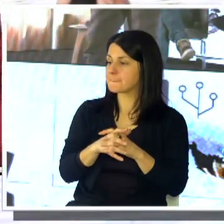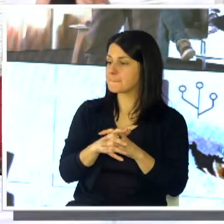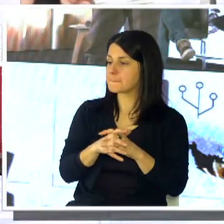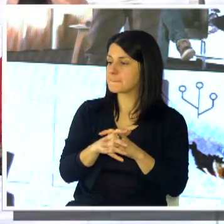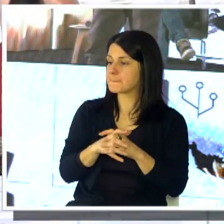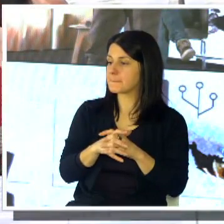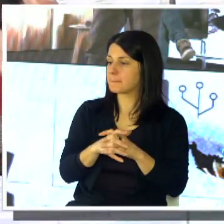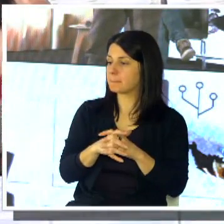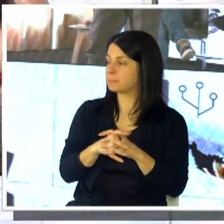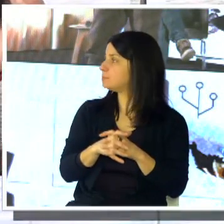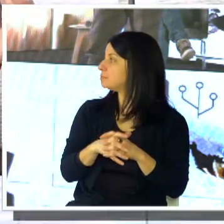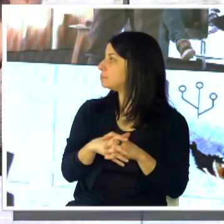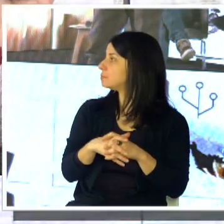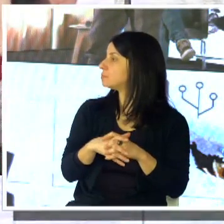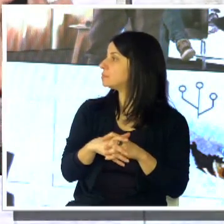Ahí